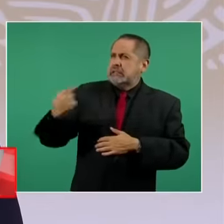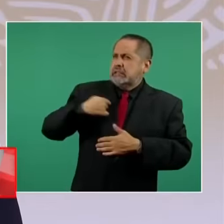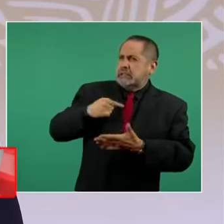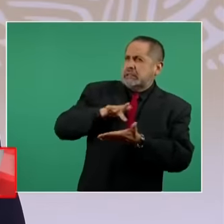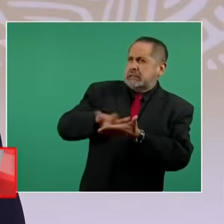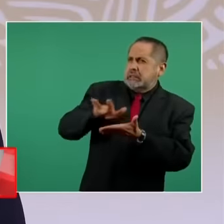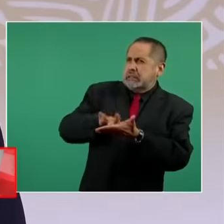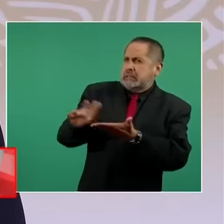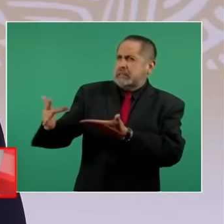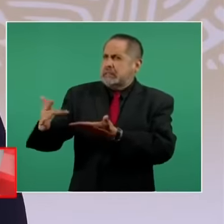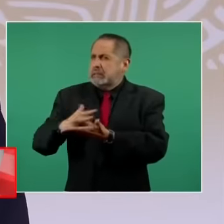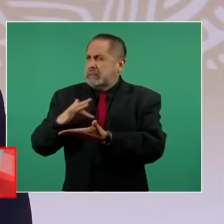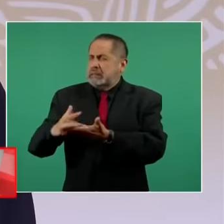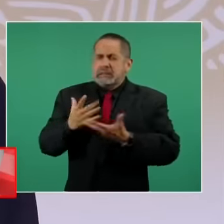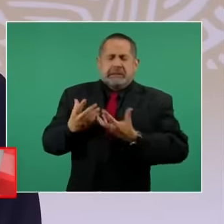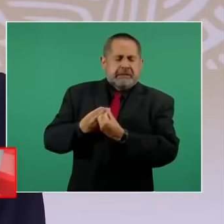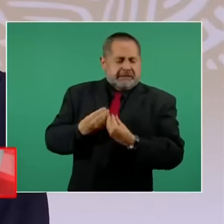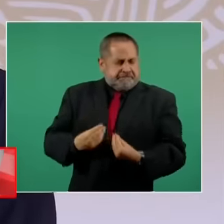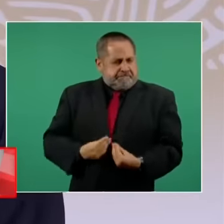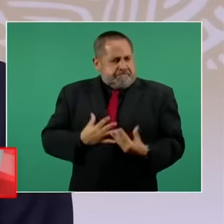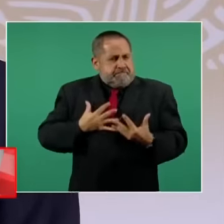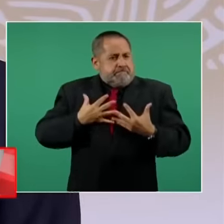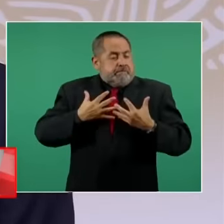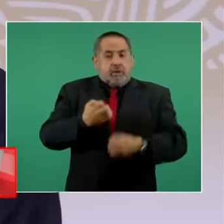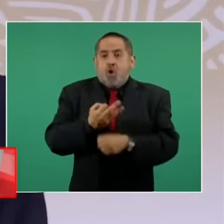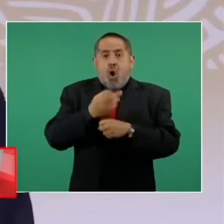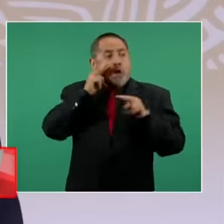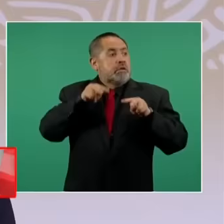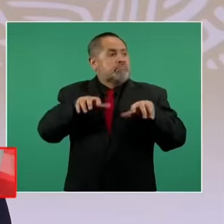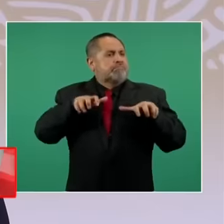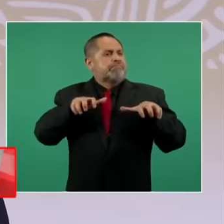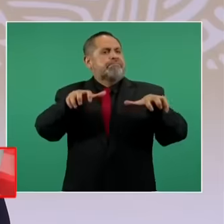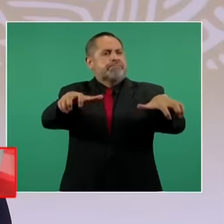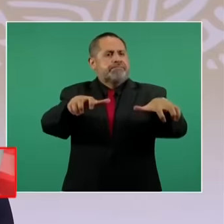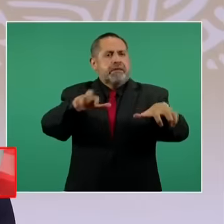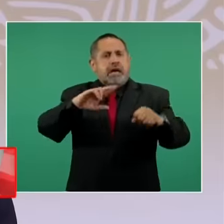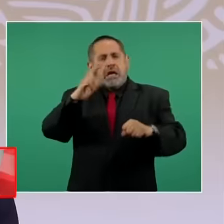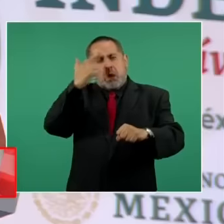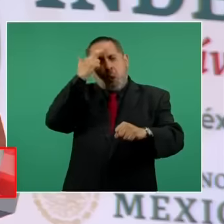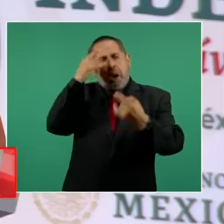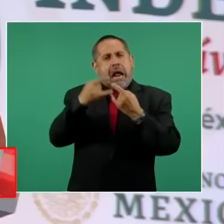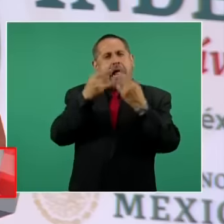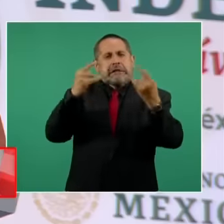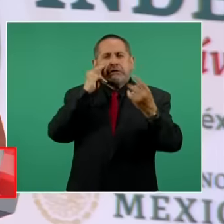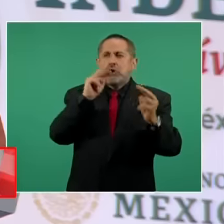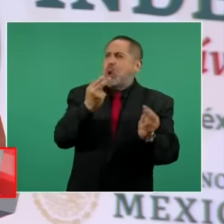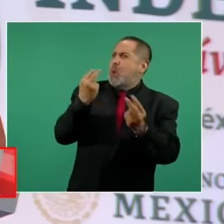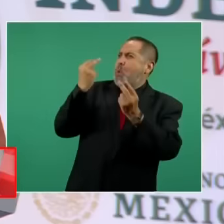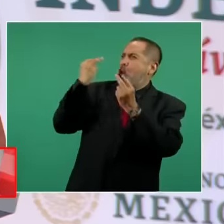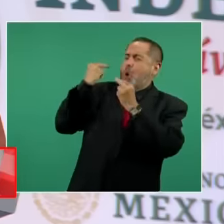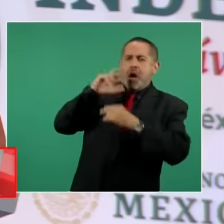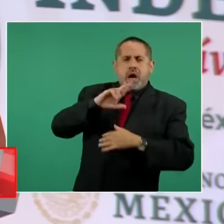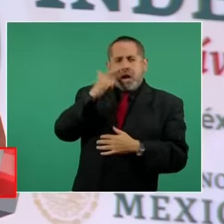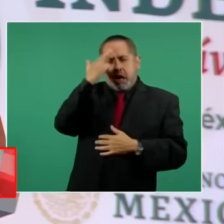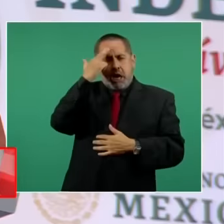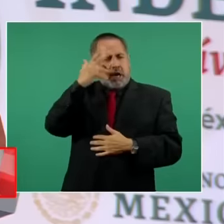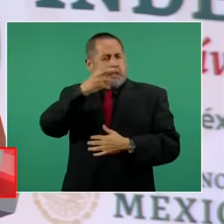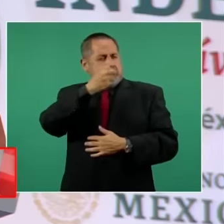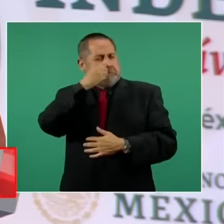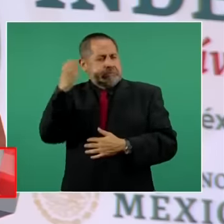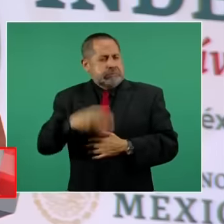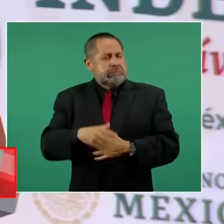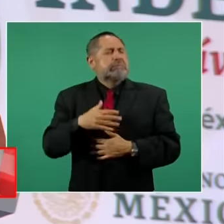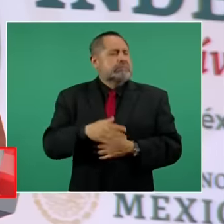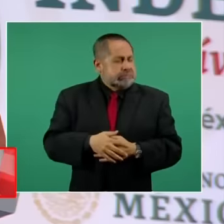nos estremecen e inspiran estos actos que reverencian la historia y volvemos una y otra vez sobre cada